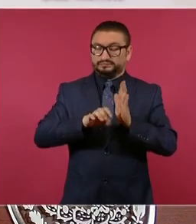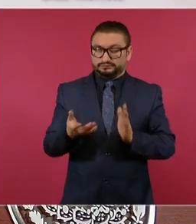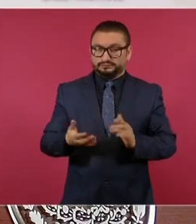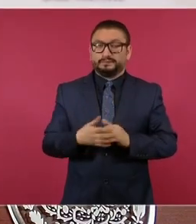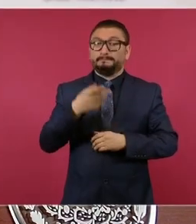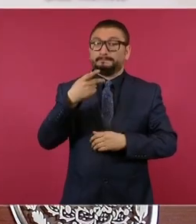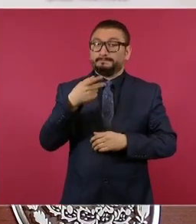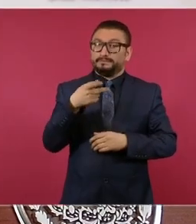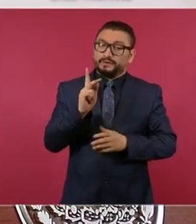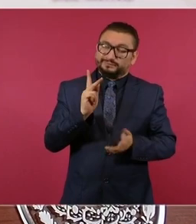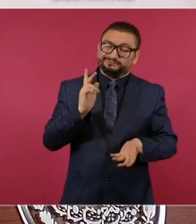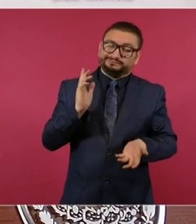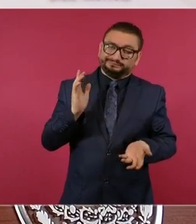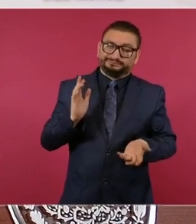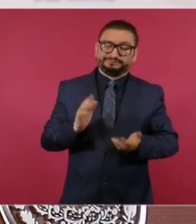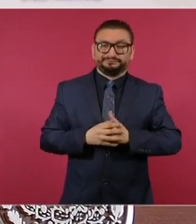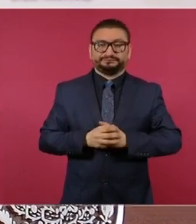Pero